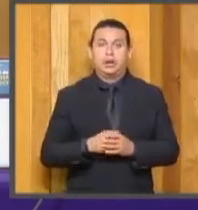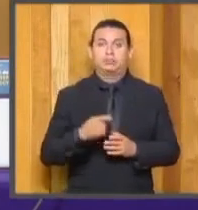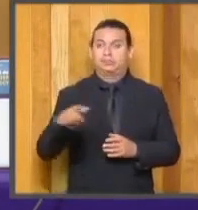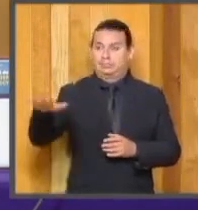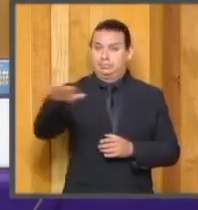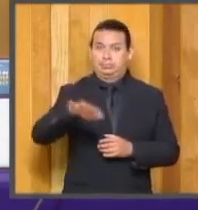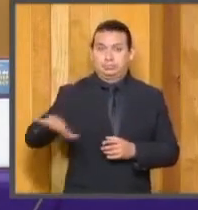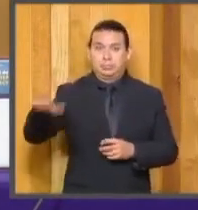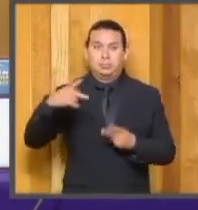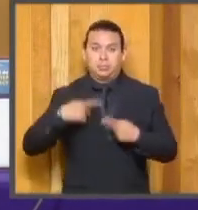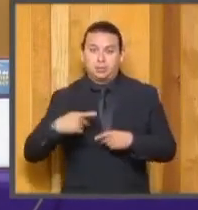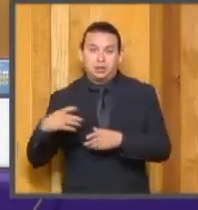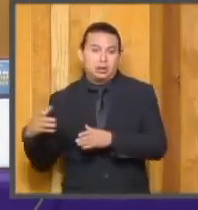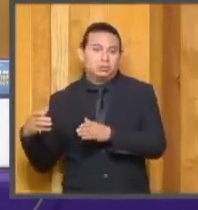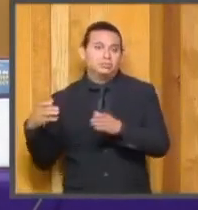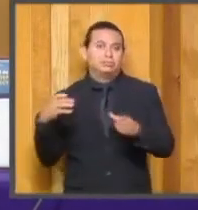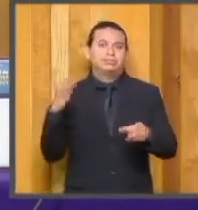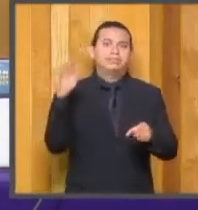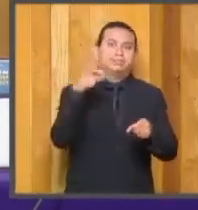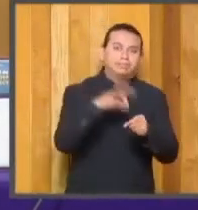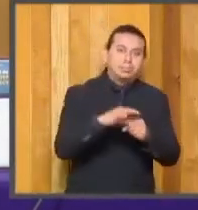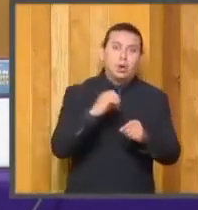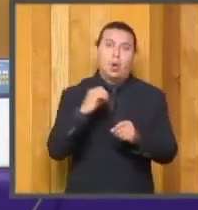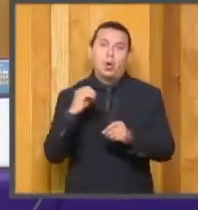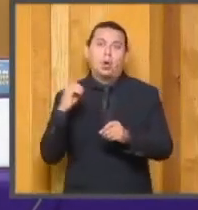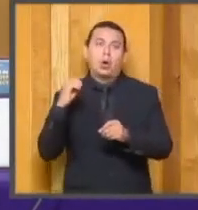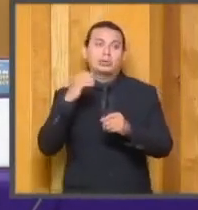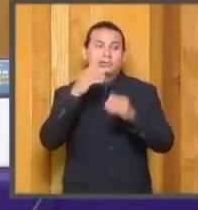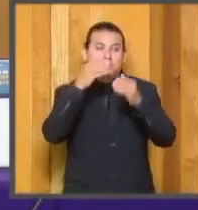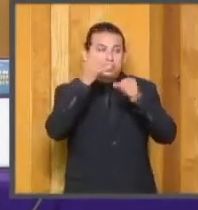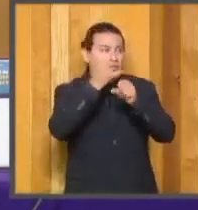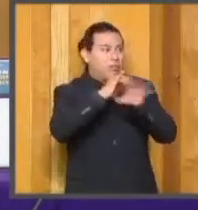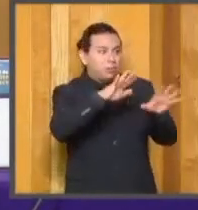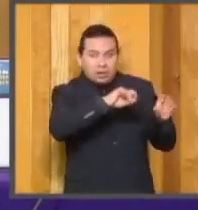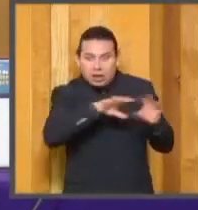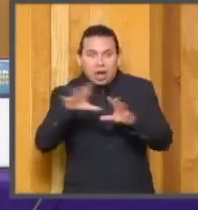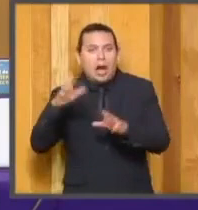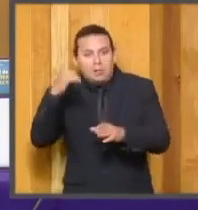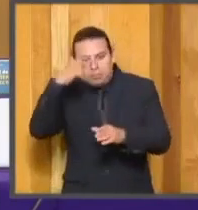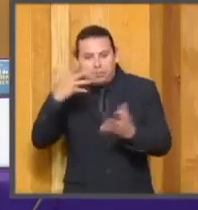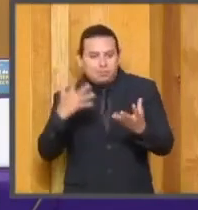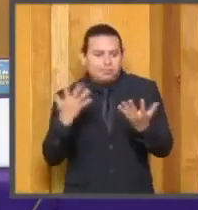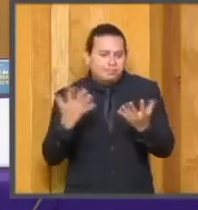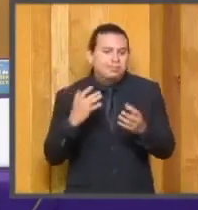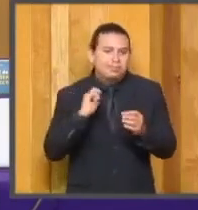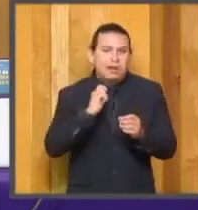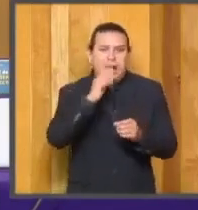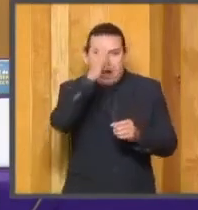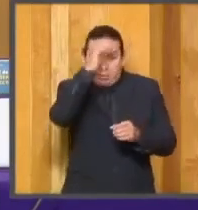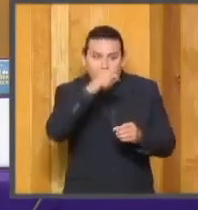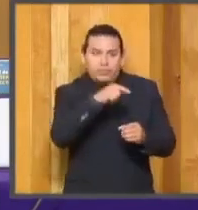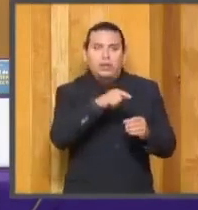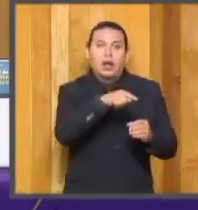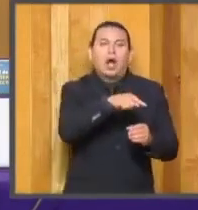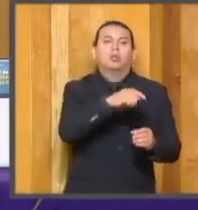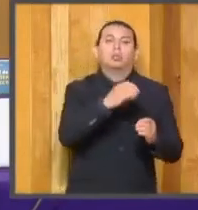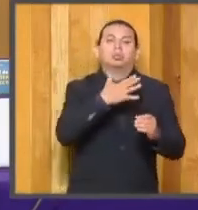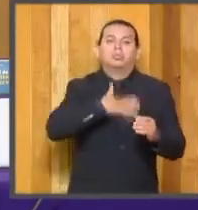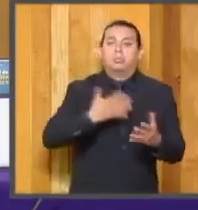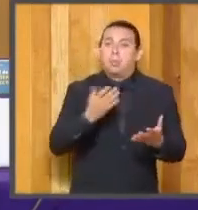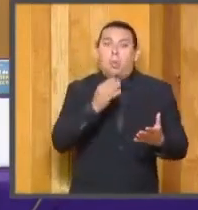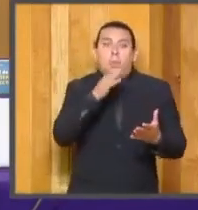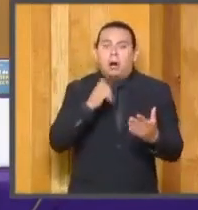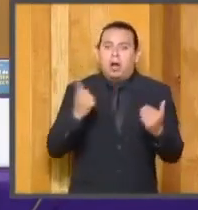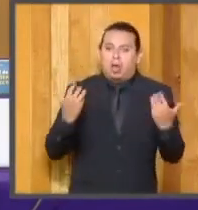la sociedad puede lograrse una participación informada en las elecciones un debido proceso legal con equilibrio entre las partes